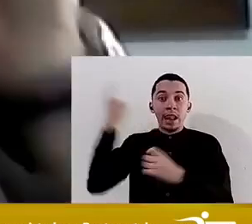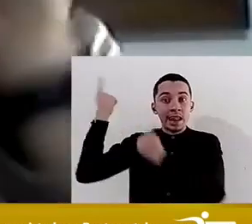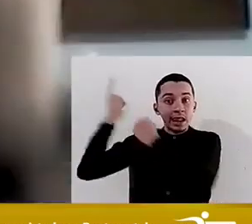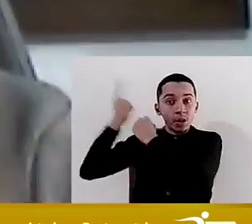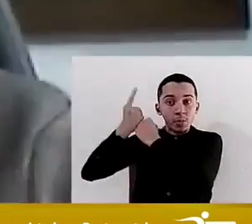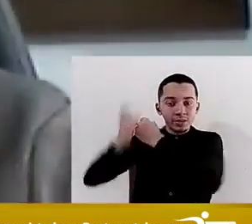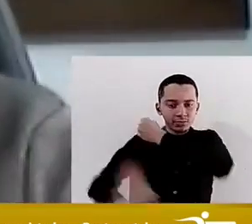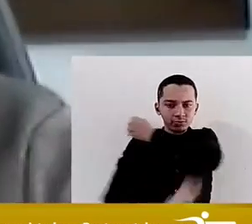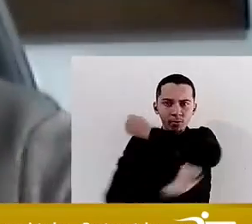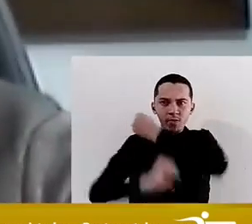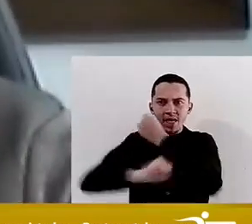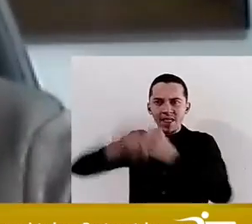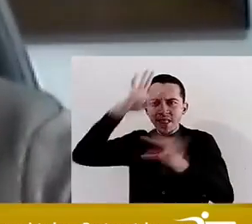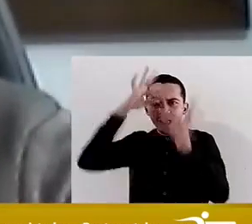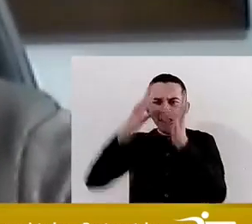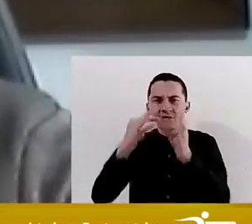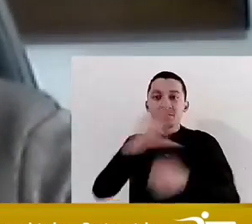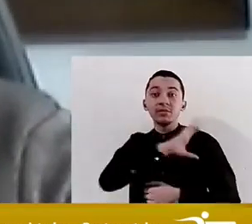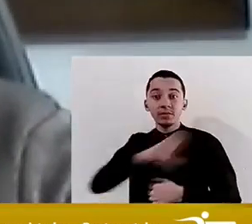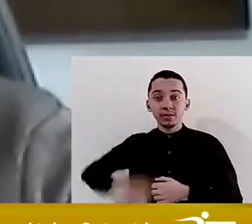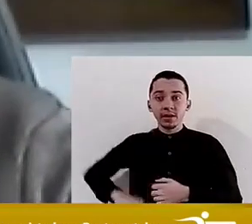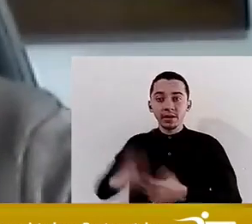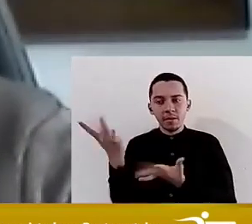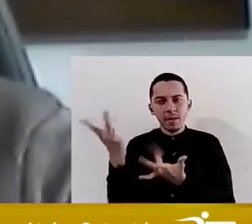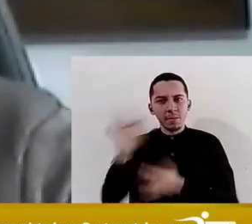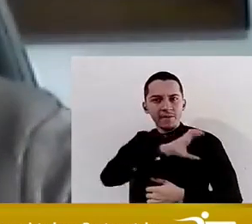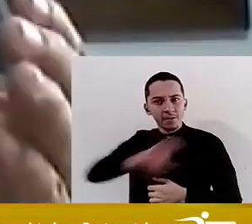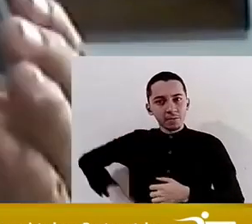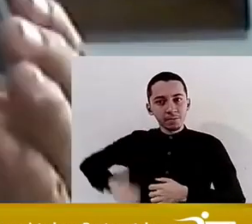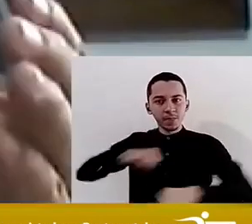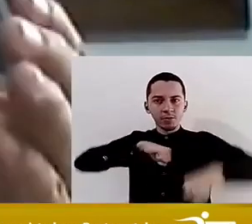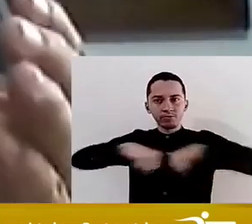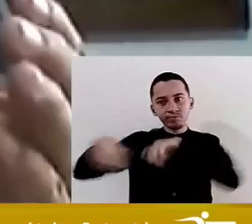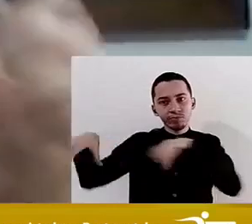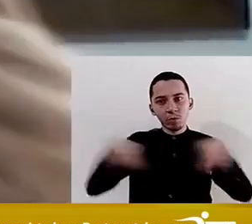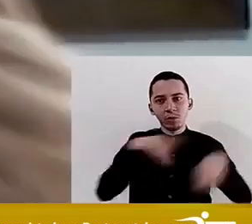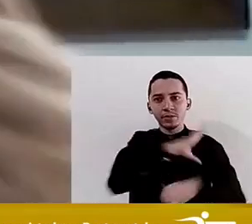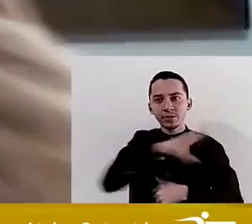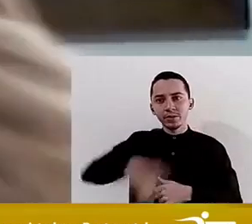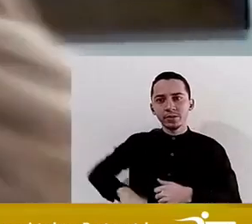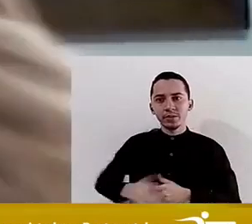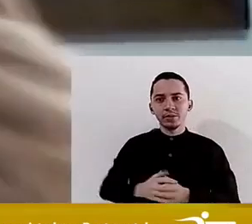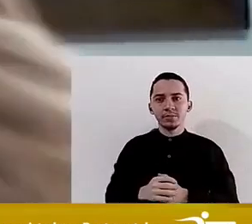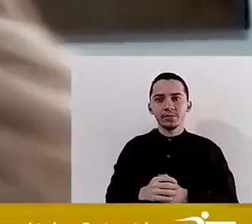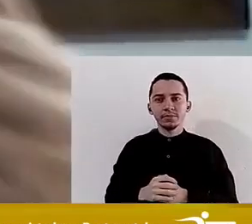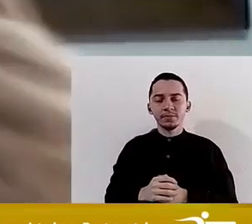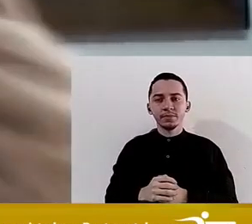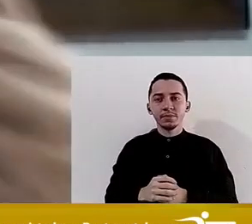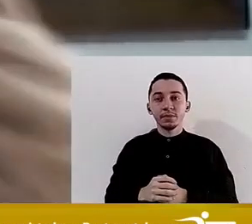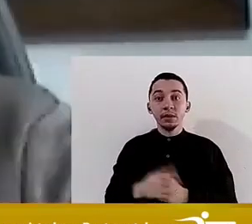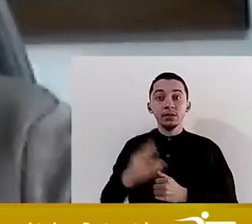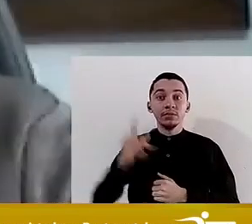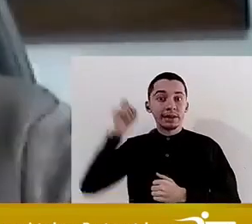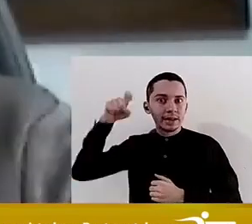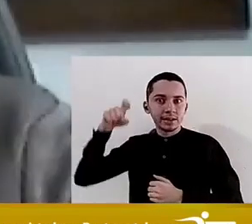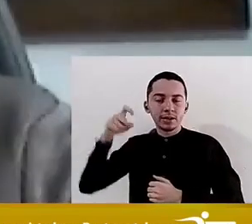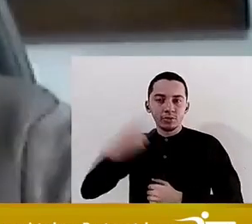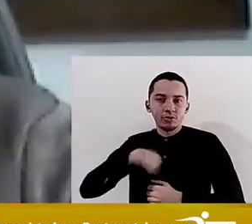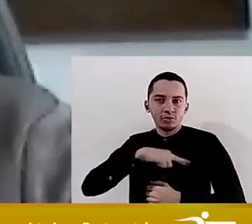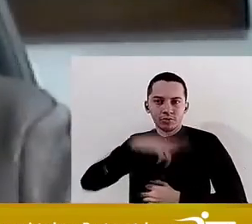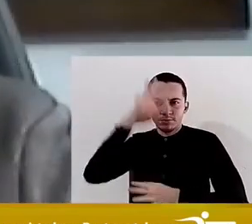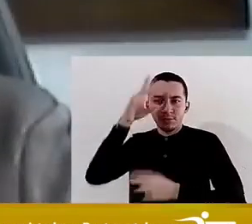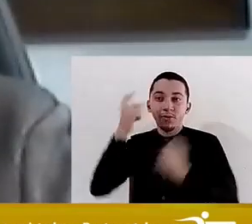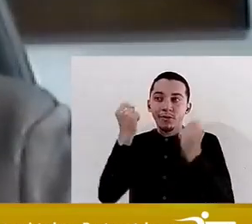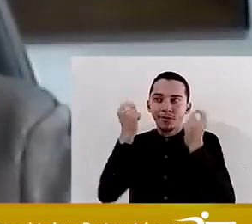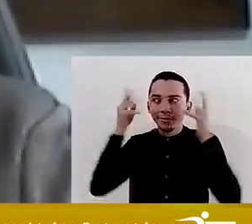cristiana y la esperanza cristiana. Es necesario comprender eso. Y